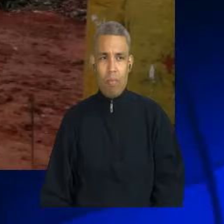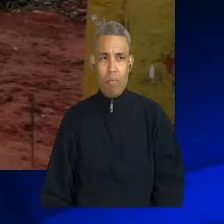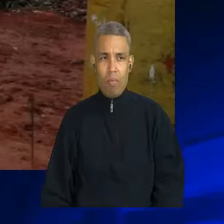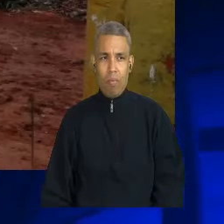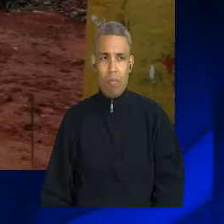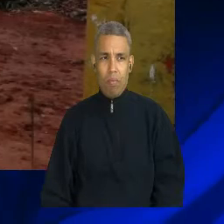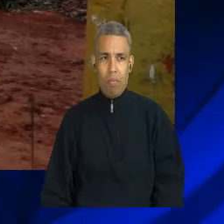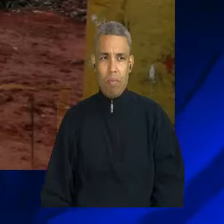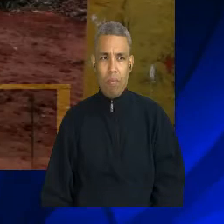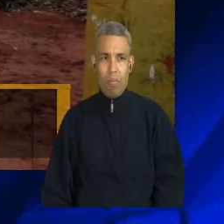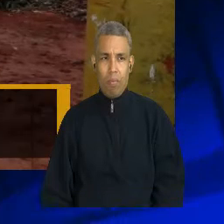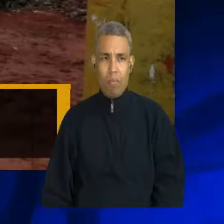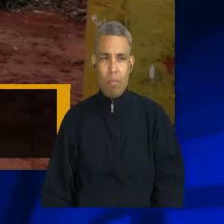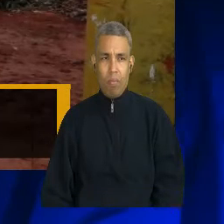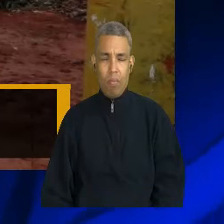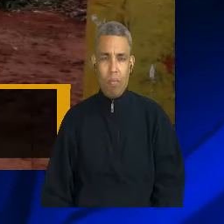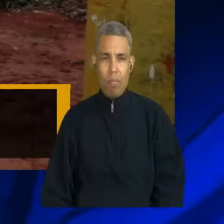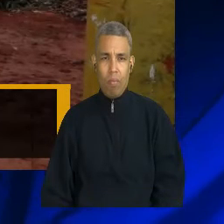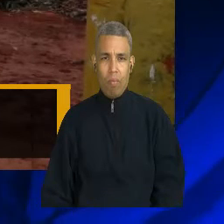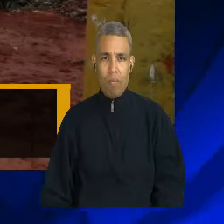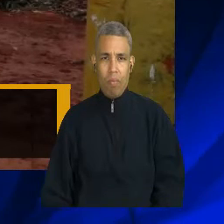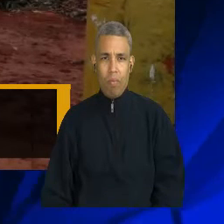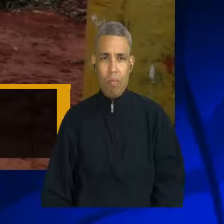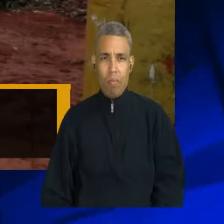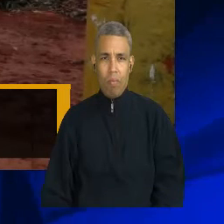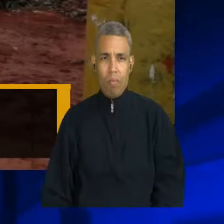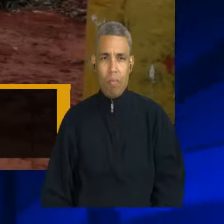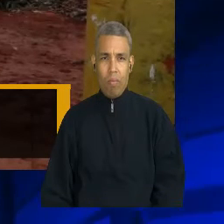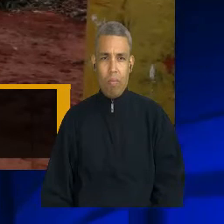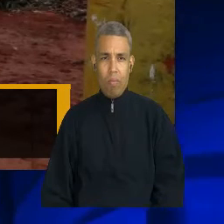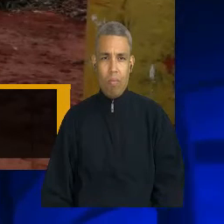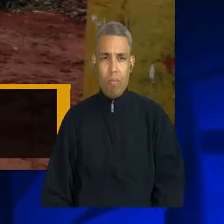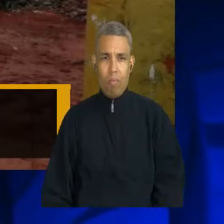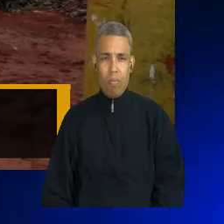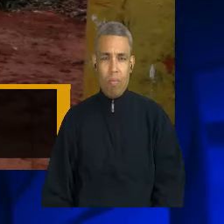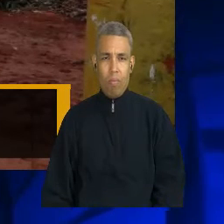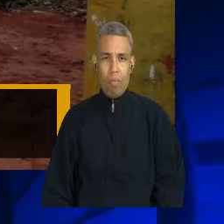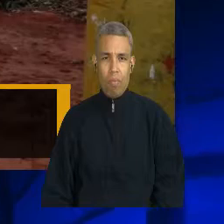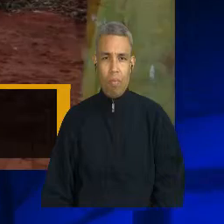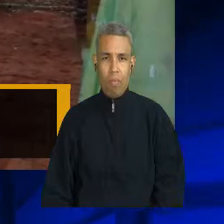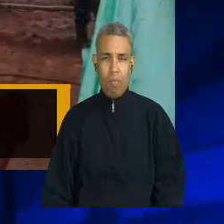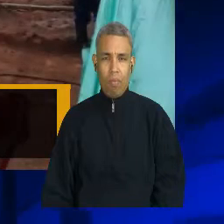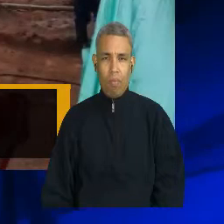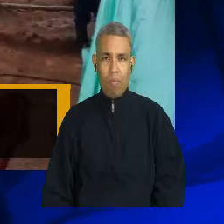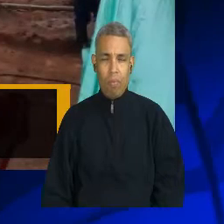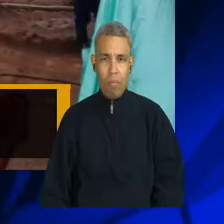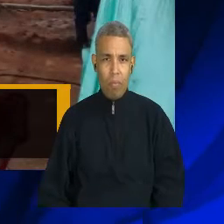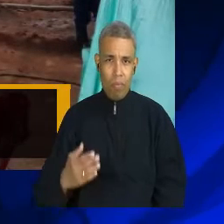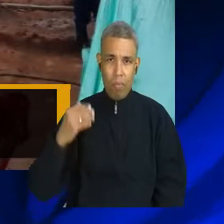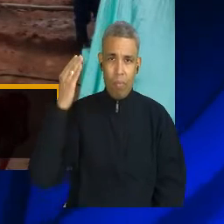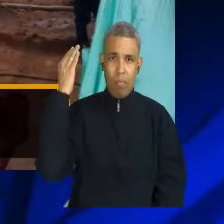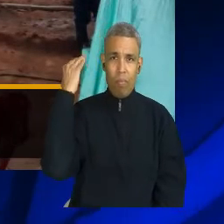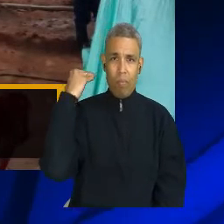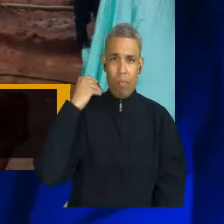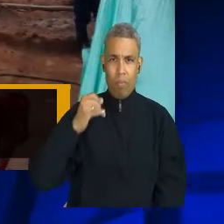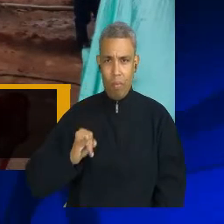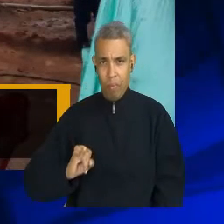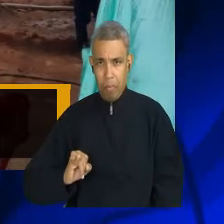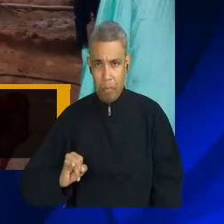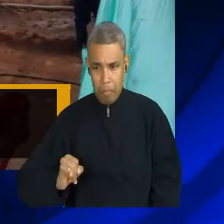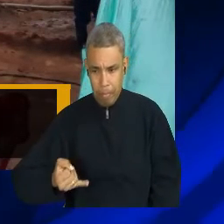Enlace Radio. A ver, frente a eso, nosotros el día jueves estuvimos en comité de obra. Allá se están realizando,